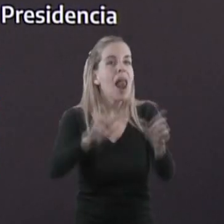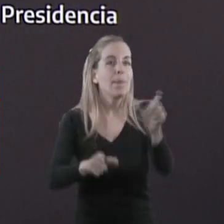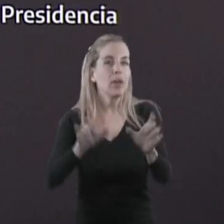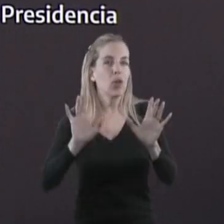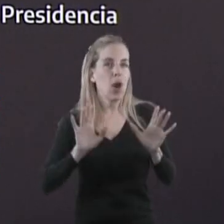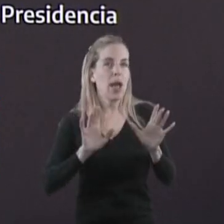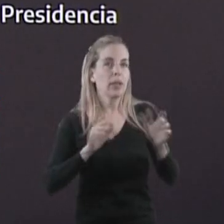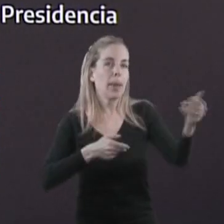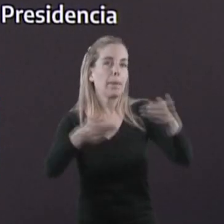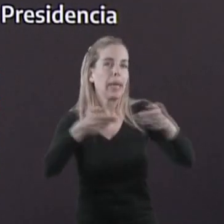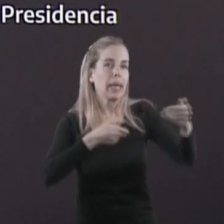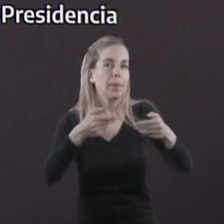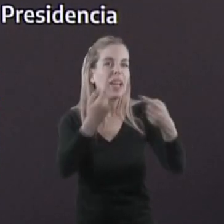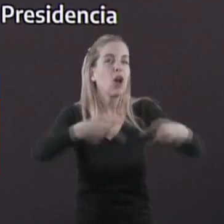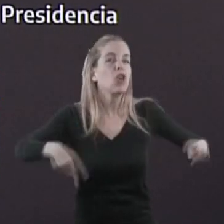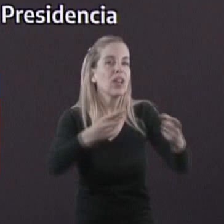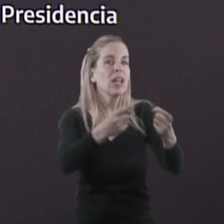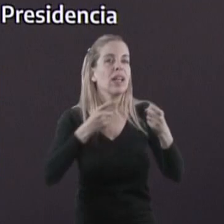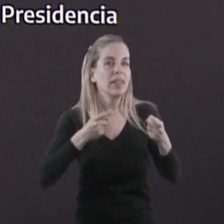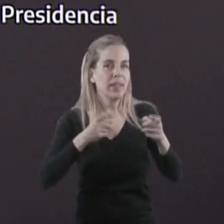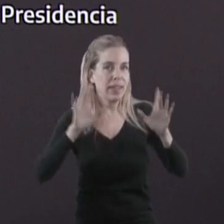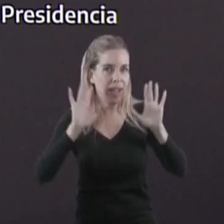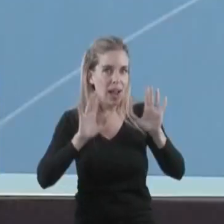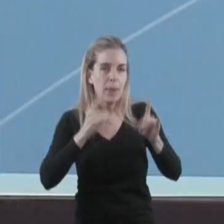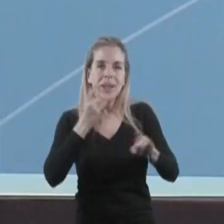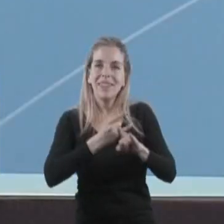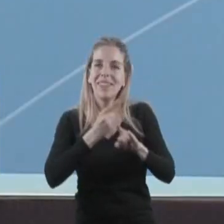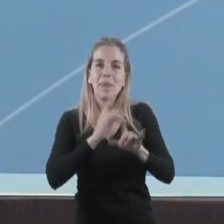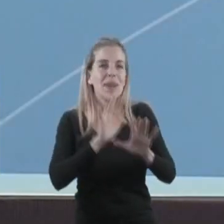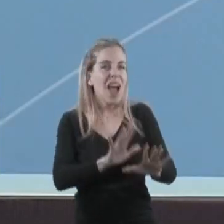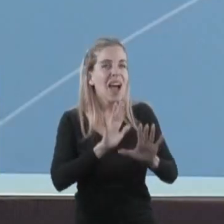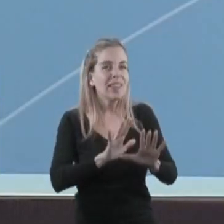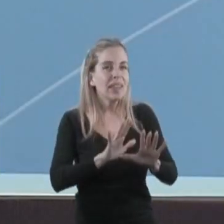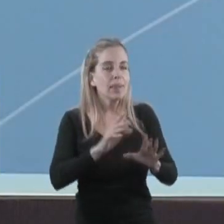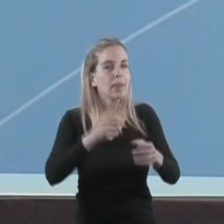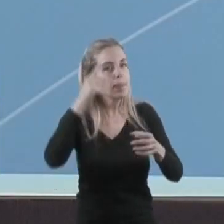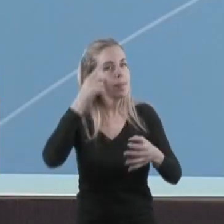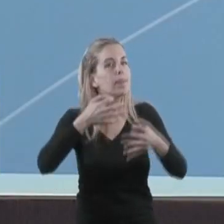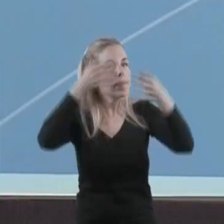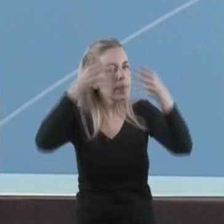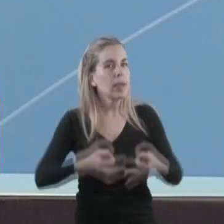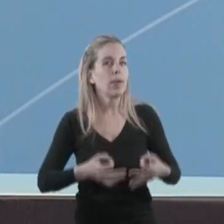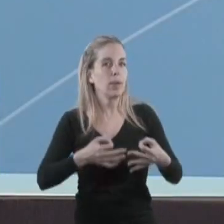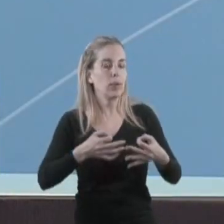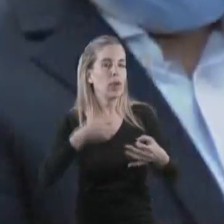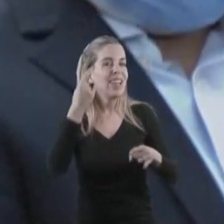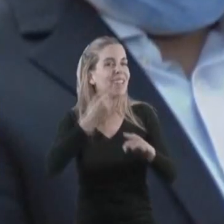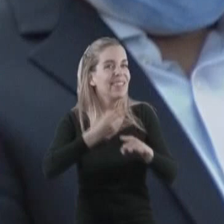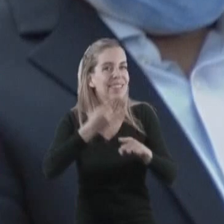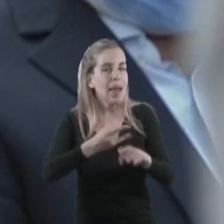a partir de escuchar, pero siempre con esa convicción bien definida,